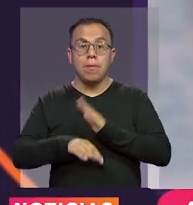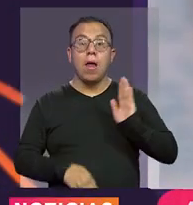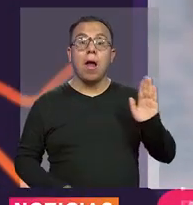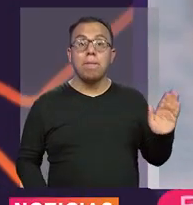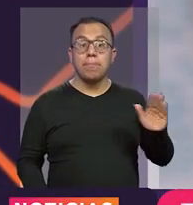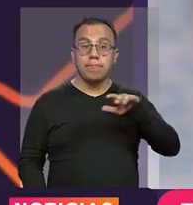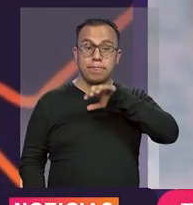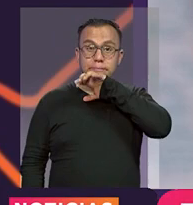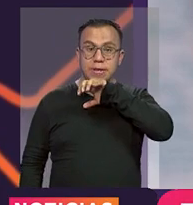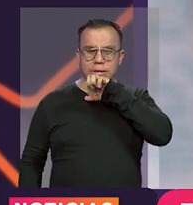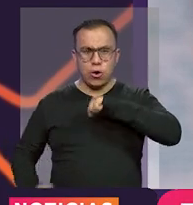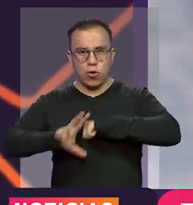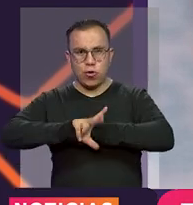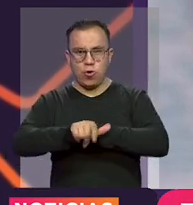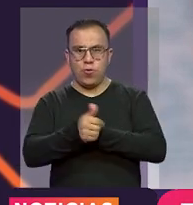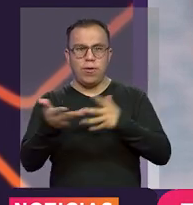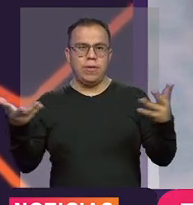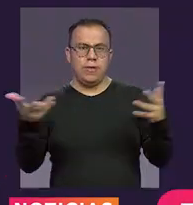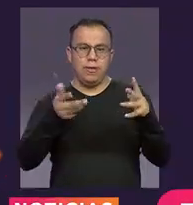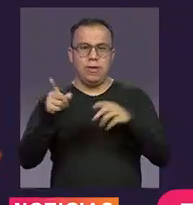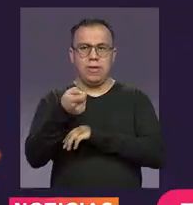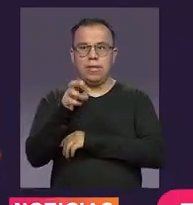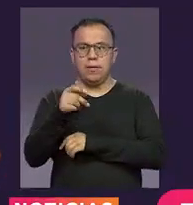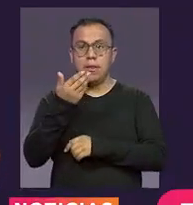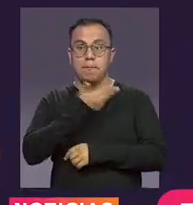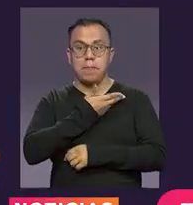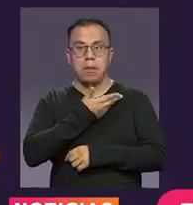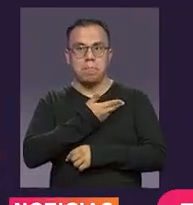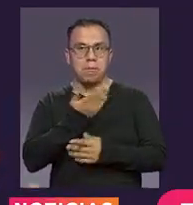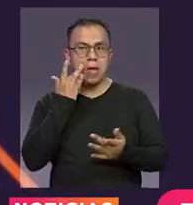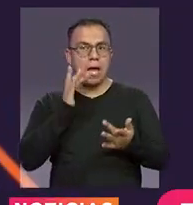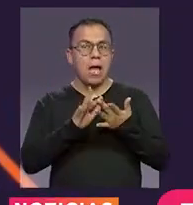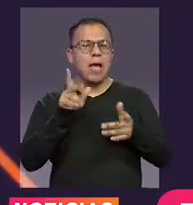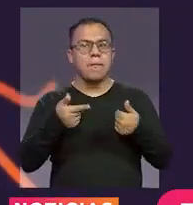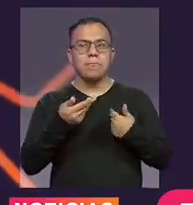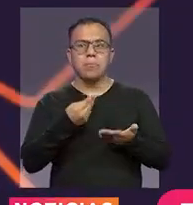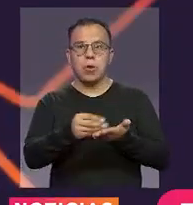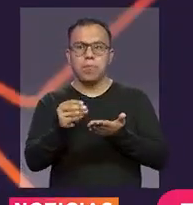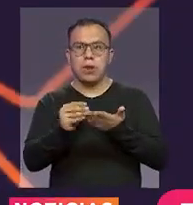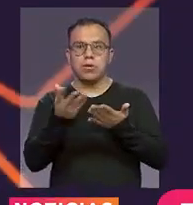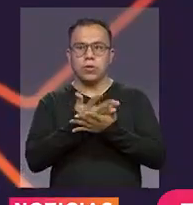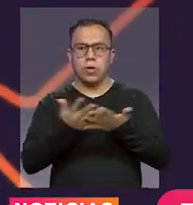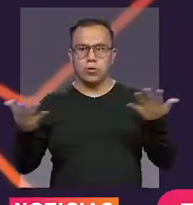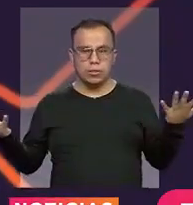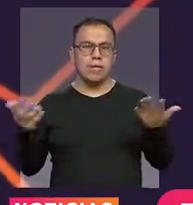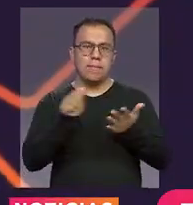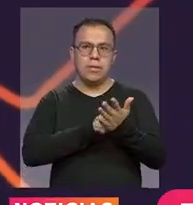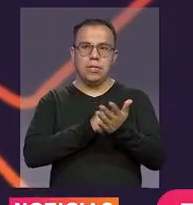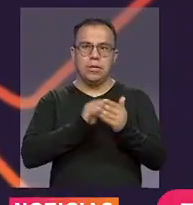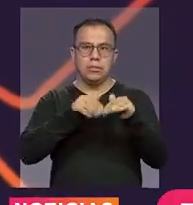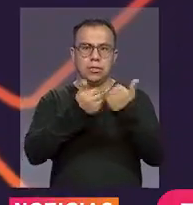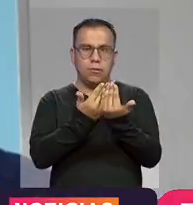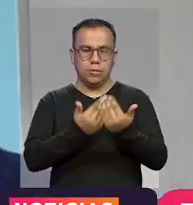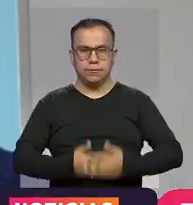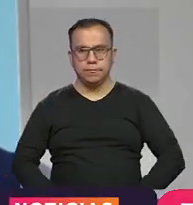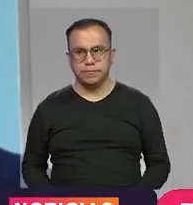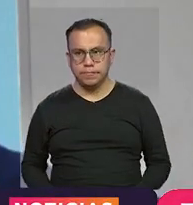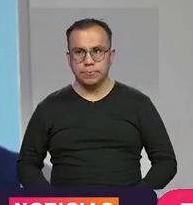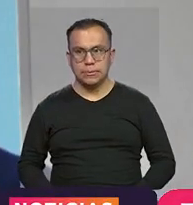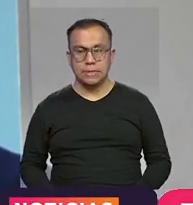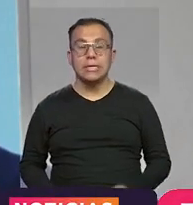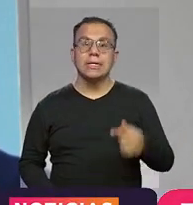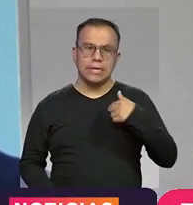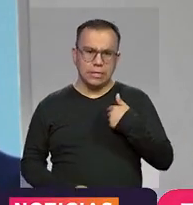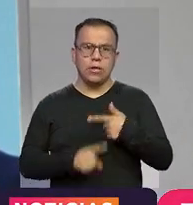tienen a su perro que fue robado en el sector gran granada cuando su mamá iba a una papelería para comprarle unos materiales del colegio de eso tengo